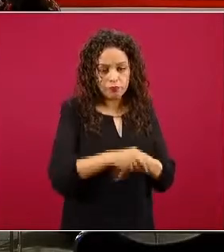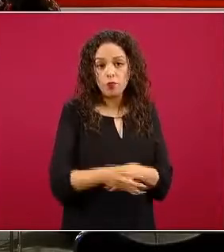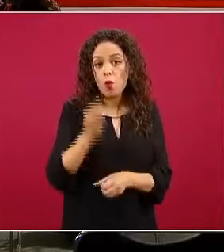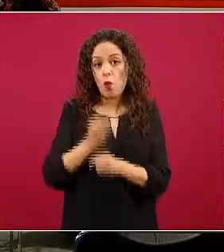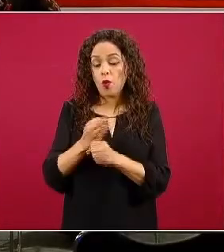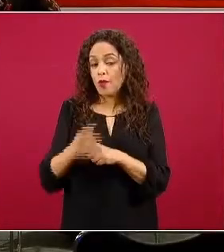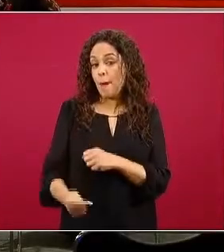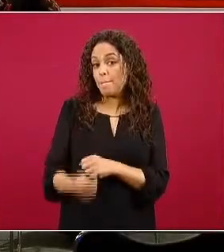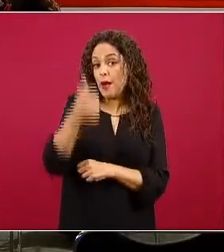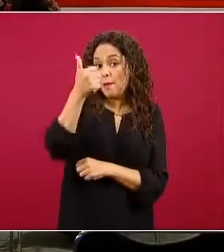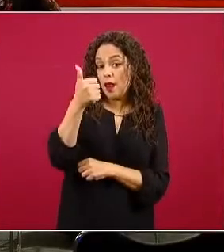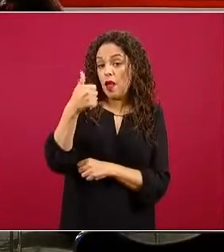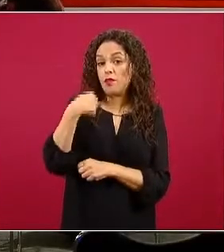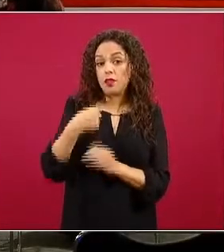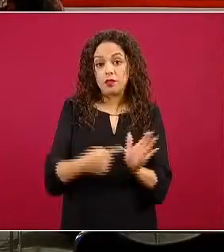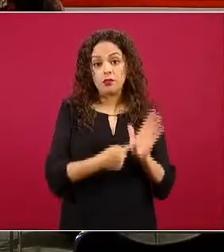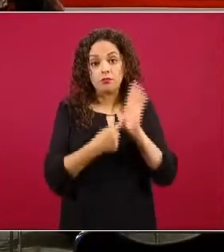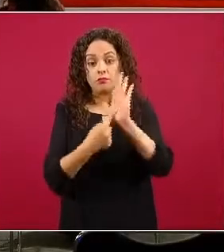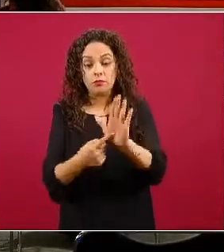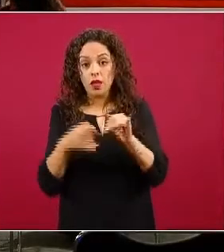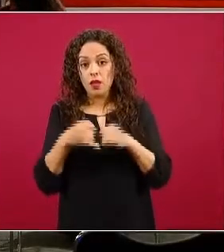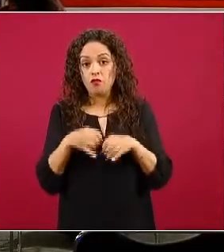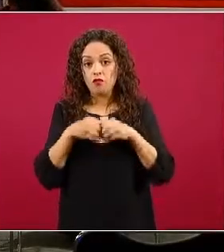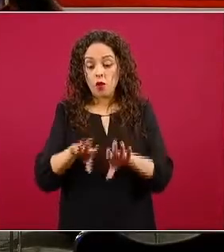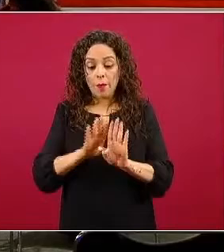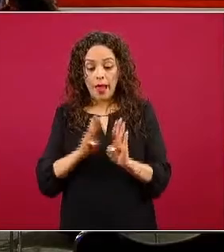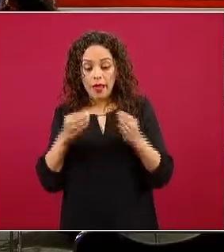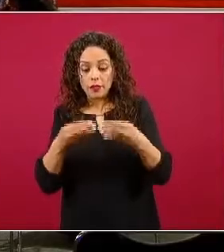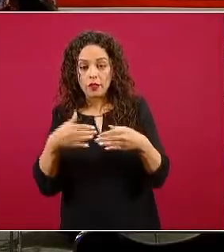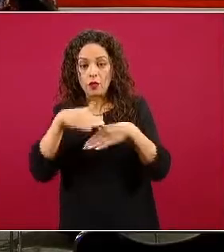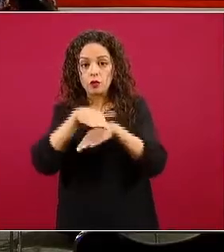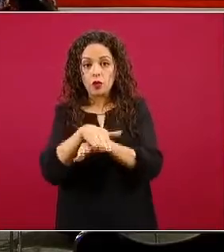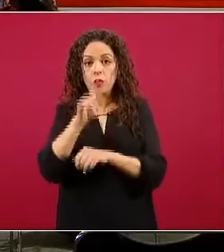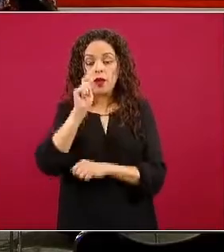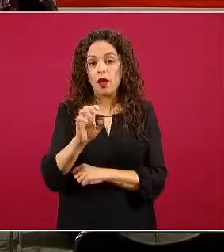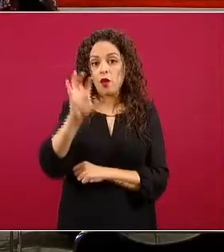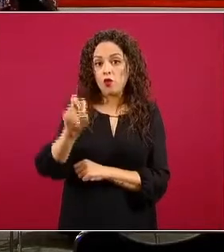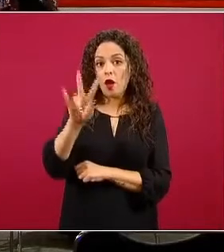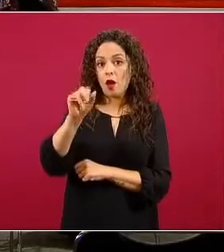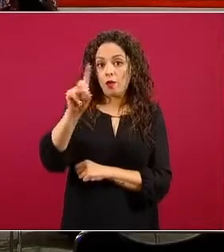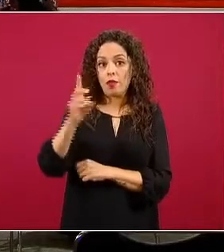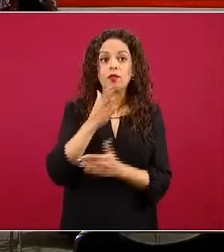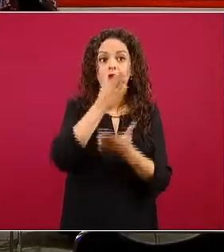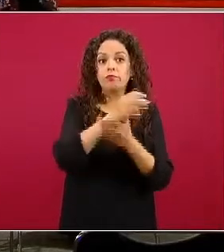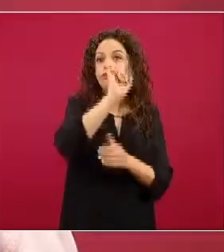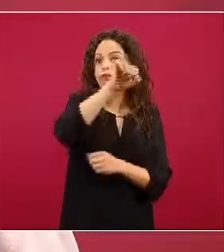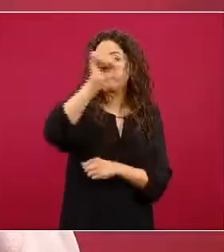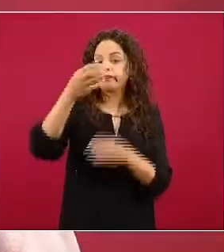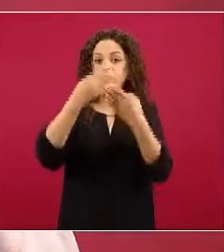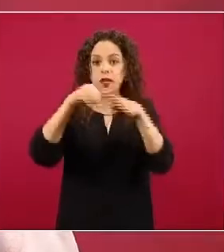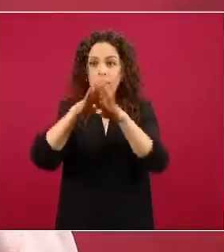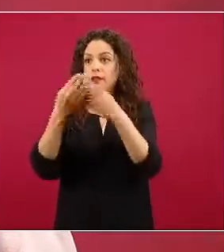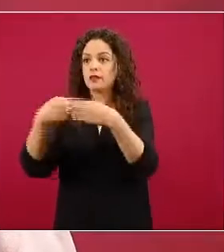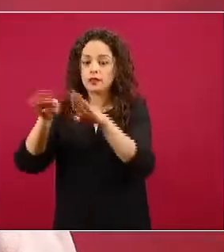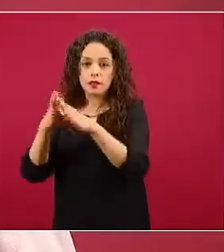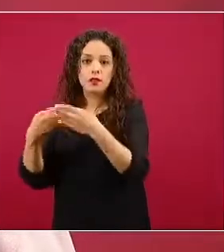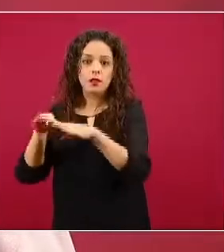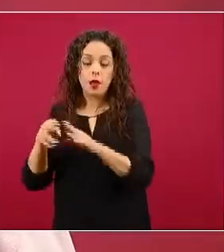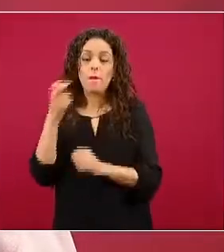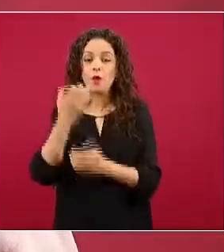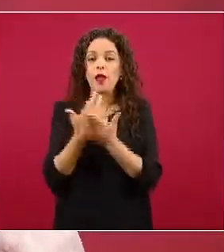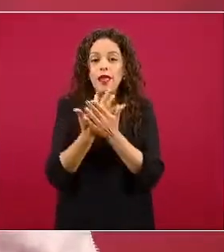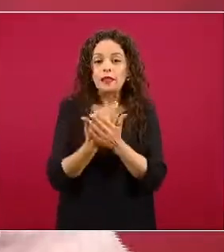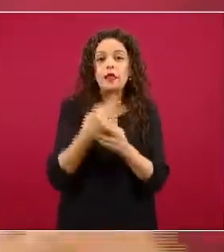esta información del brigadeo específico de COVID, y estamos esperando y esperamos que la